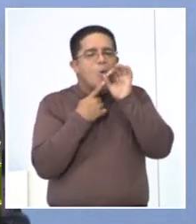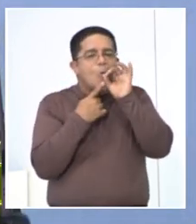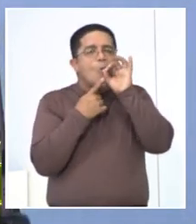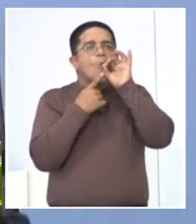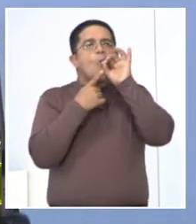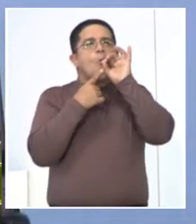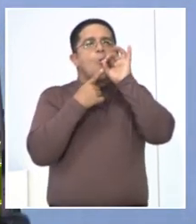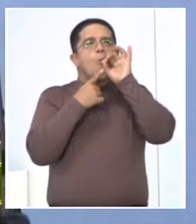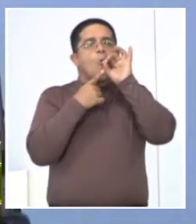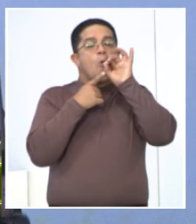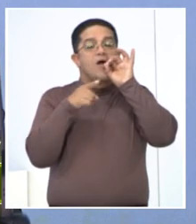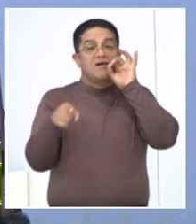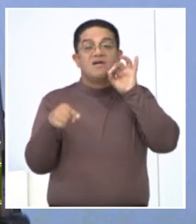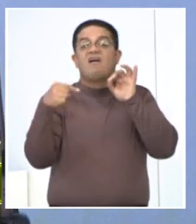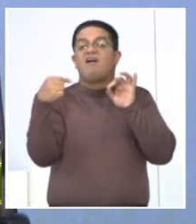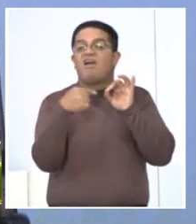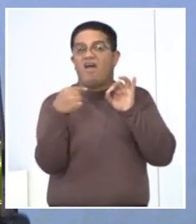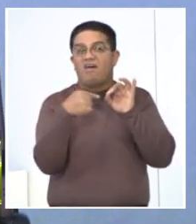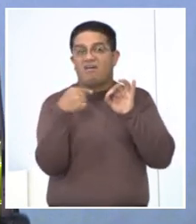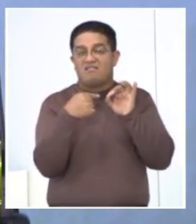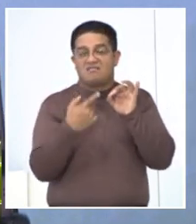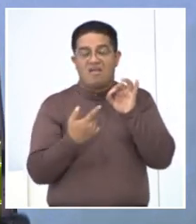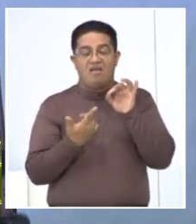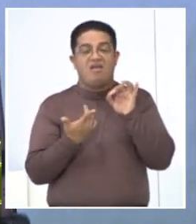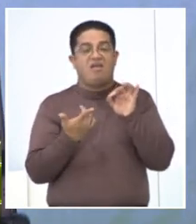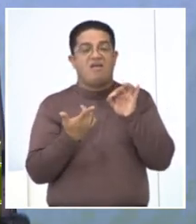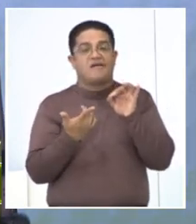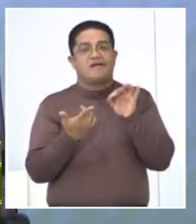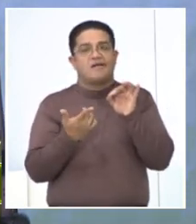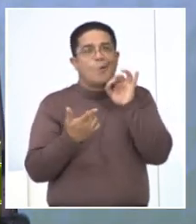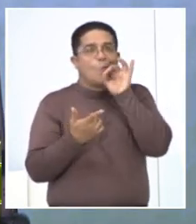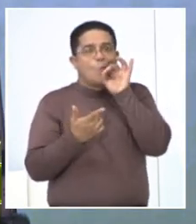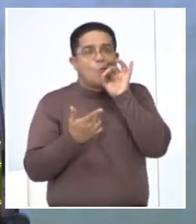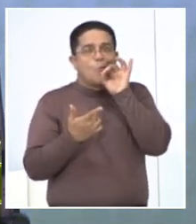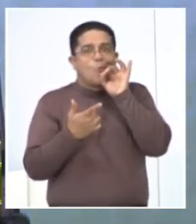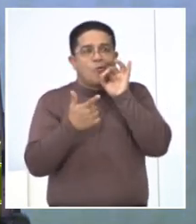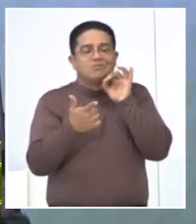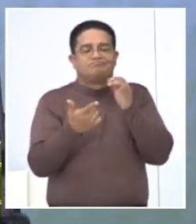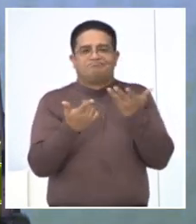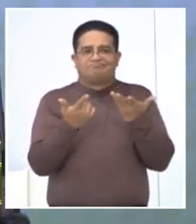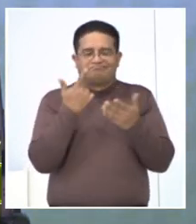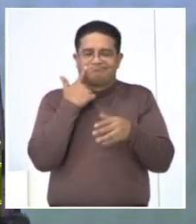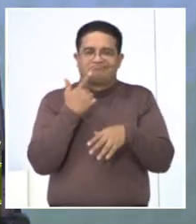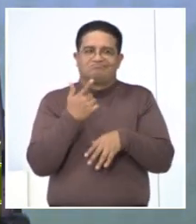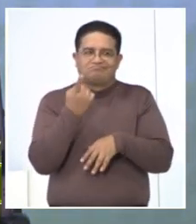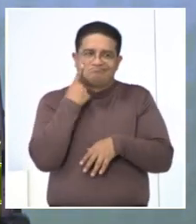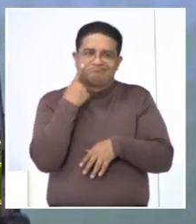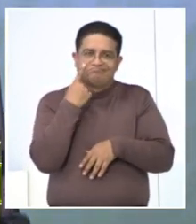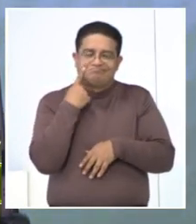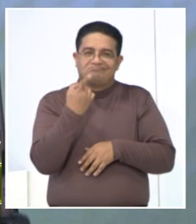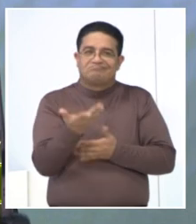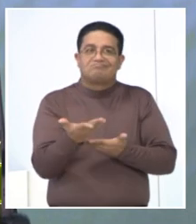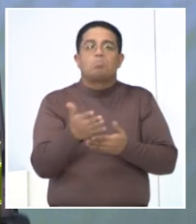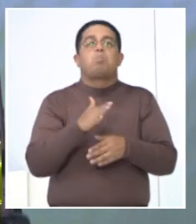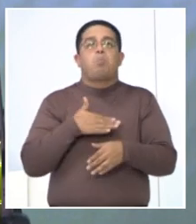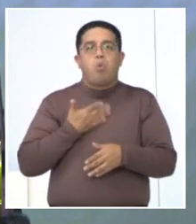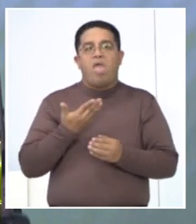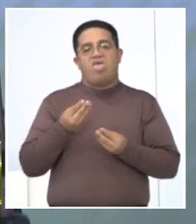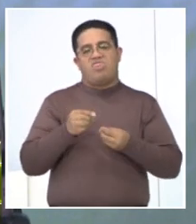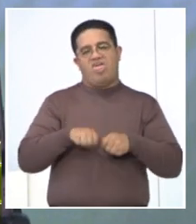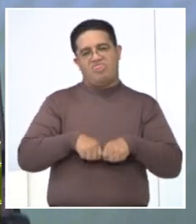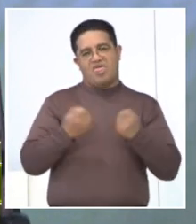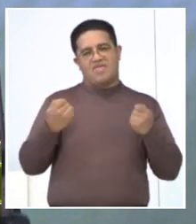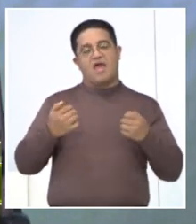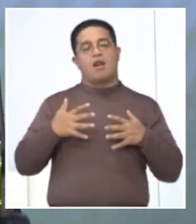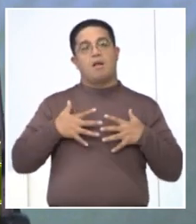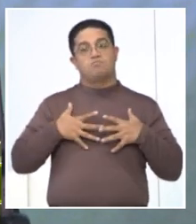electrónico. Este consumo irracional y significativo, incluso severo, de los cigarrillos electrónicos produce un daño pulmonar